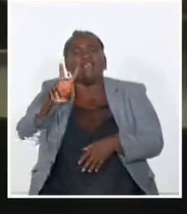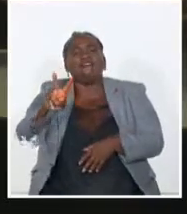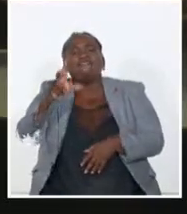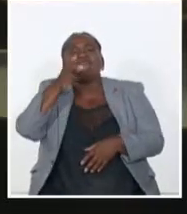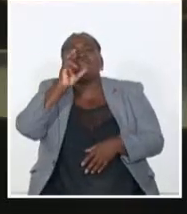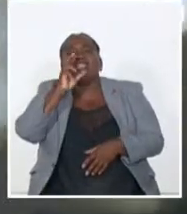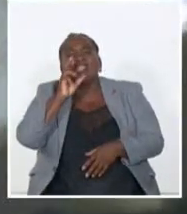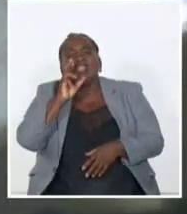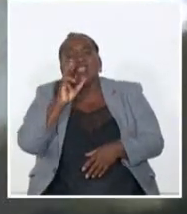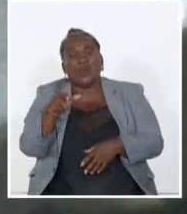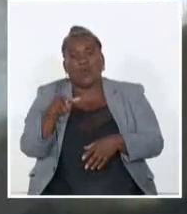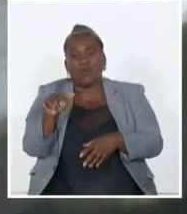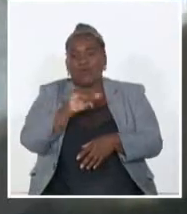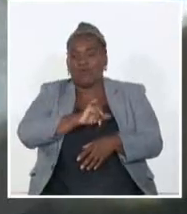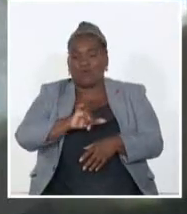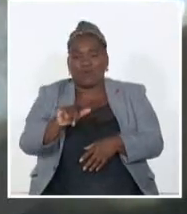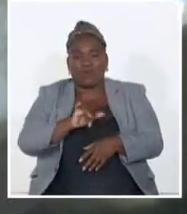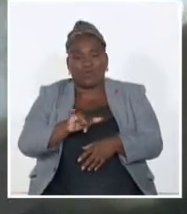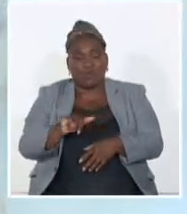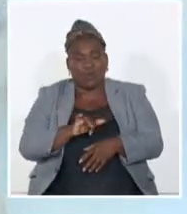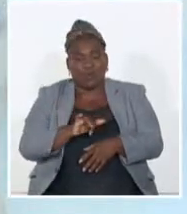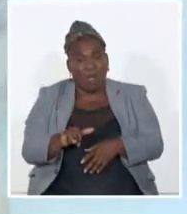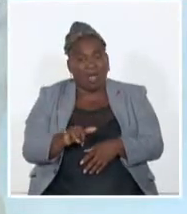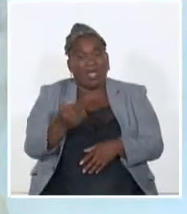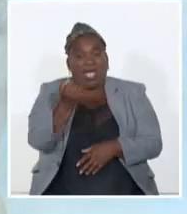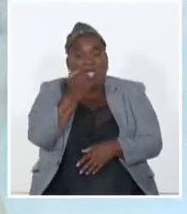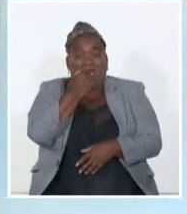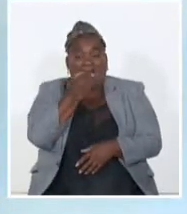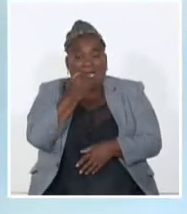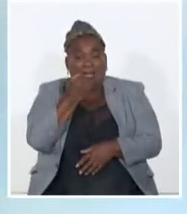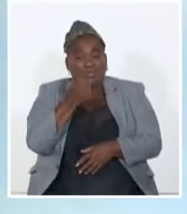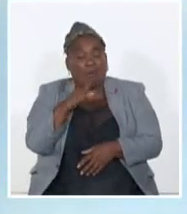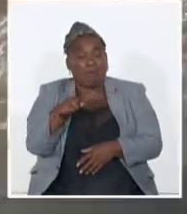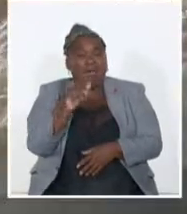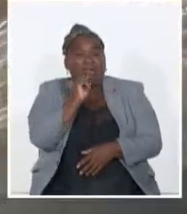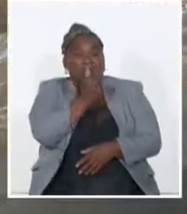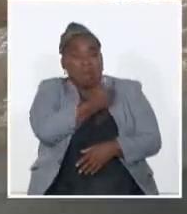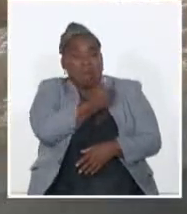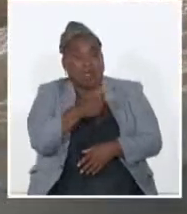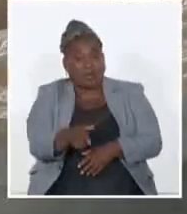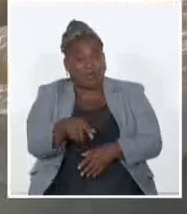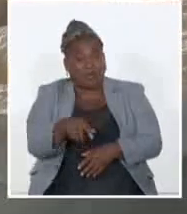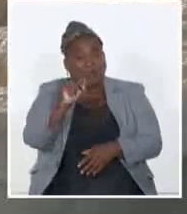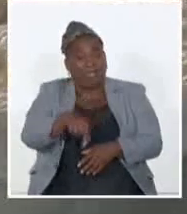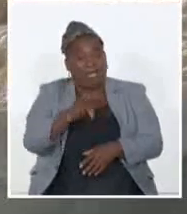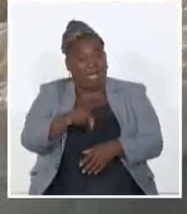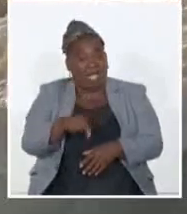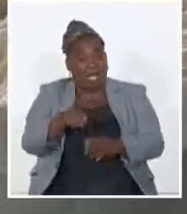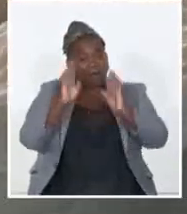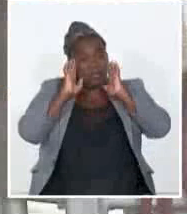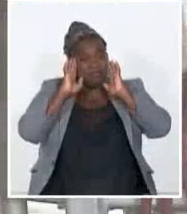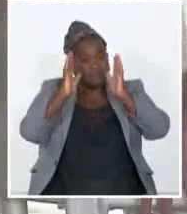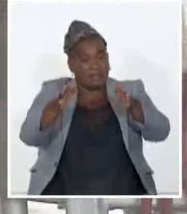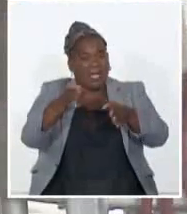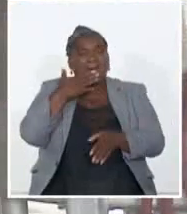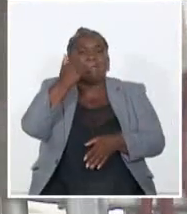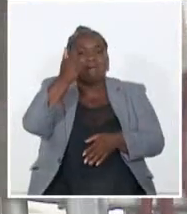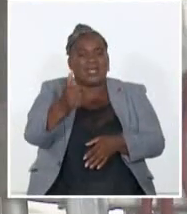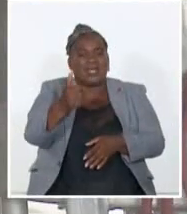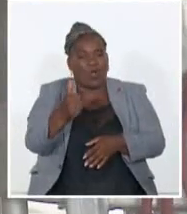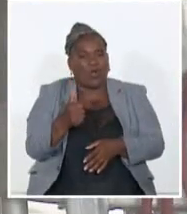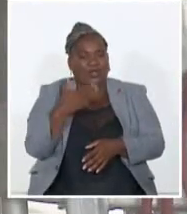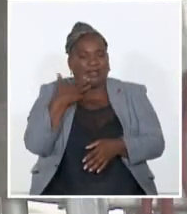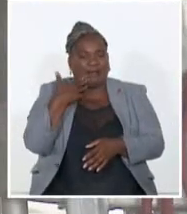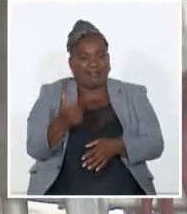además de saccharomyces para alimento porcino. Ahora, las inversiones apuestan hacia mejoría en la calidad. Tenemos